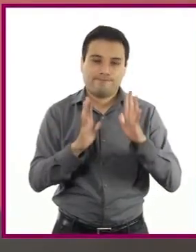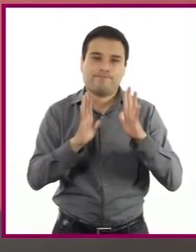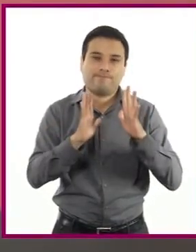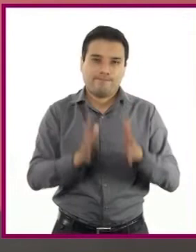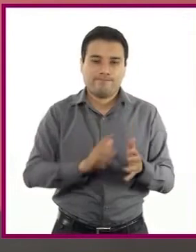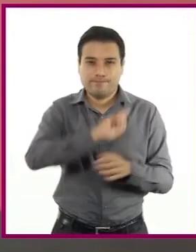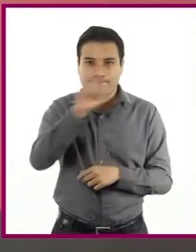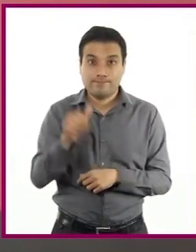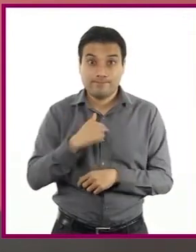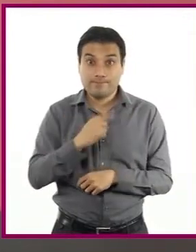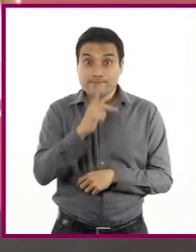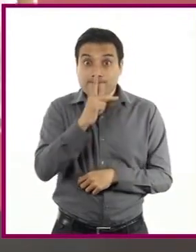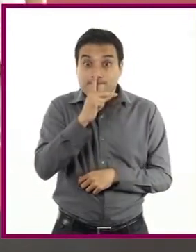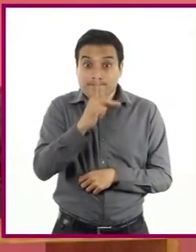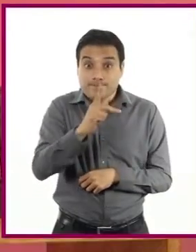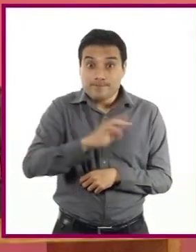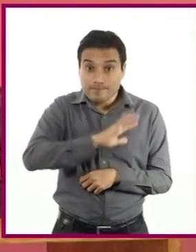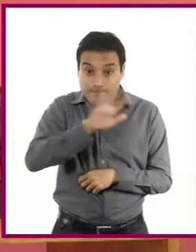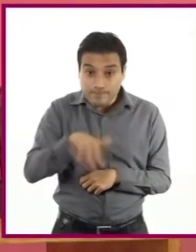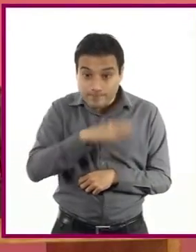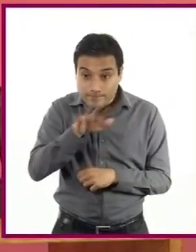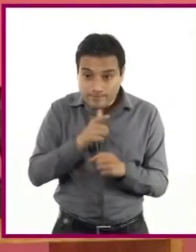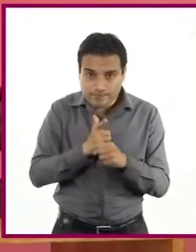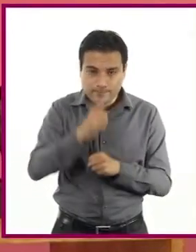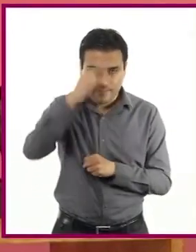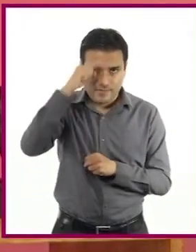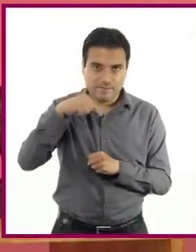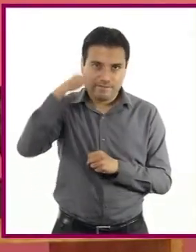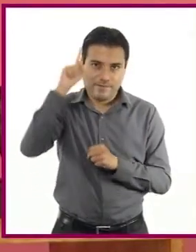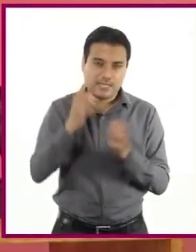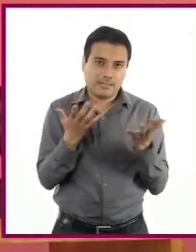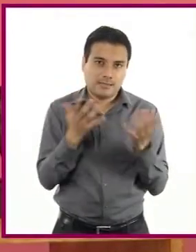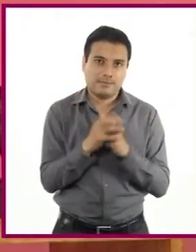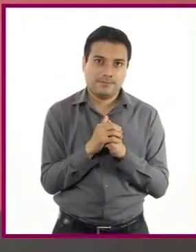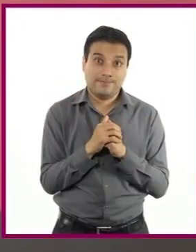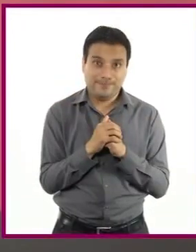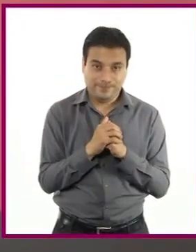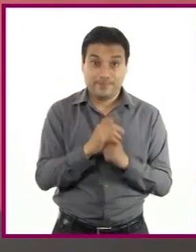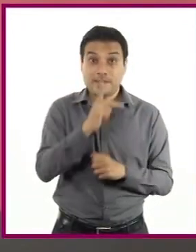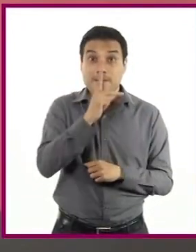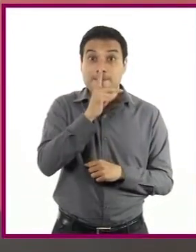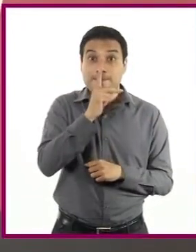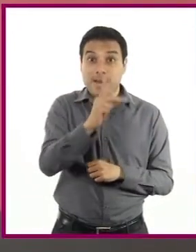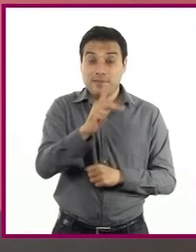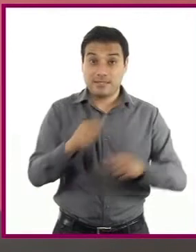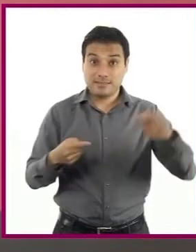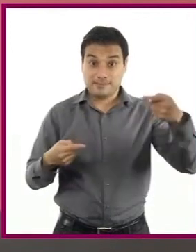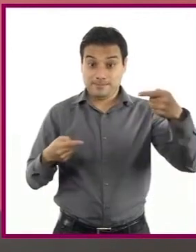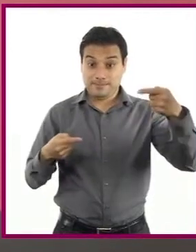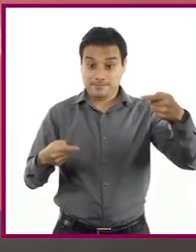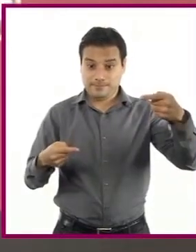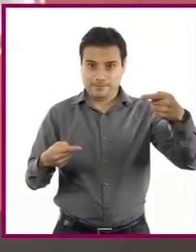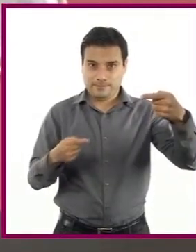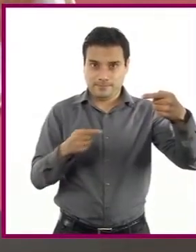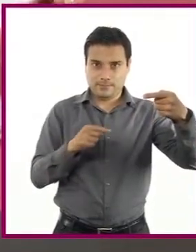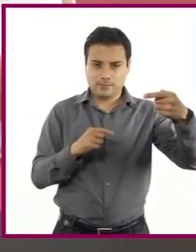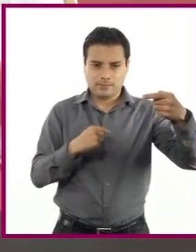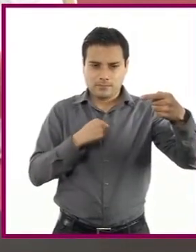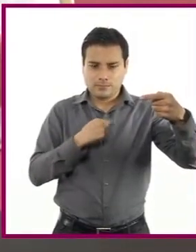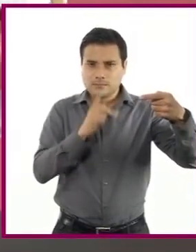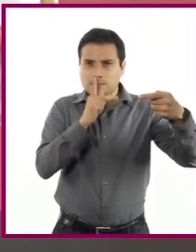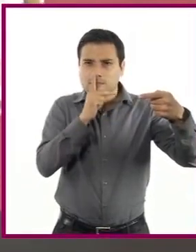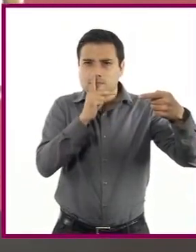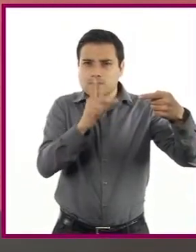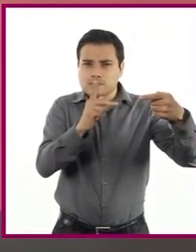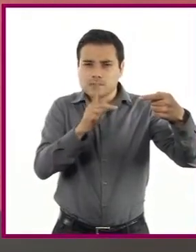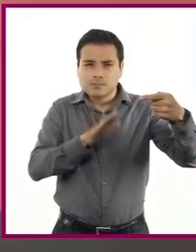que buscamos. Si sus letras se ubican en el alfabeto después de la palabra de la página izquierda, pero antes